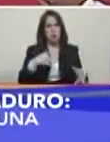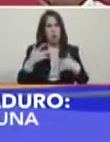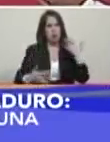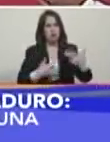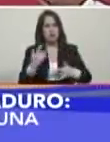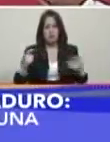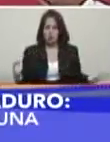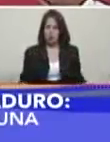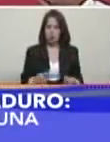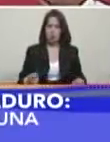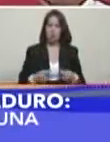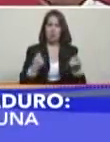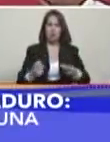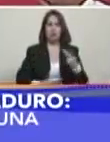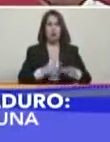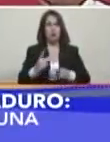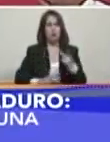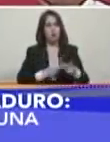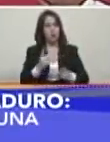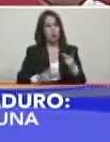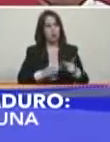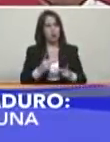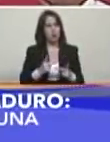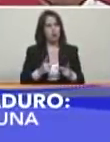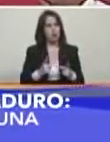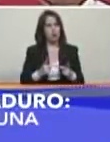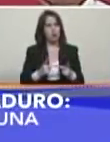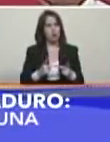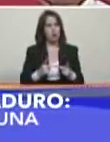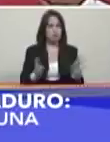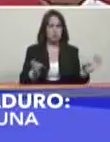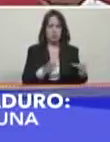el impulso productivo de estas unidades.